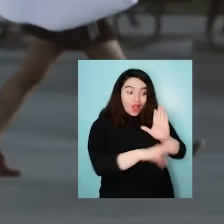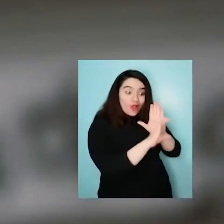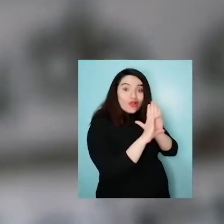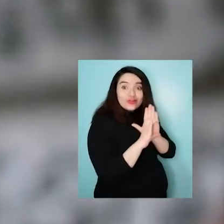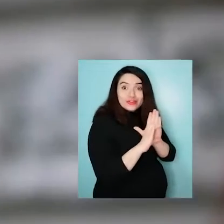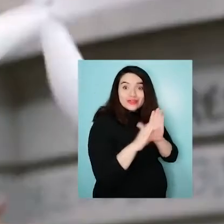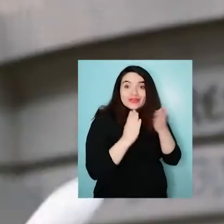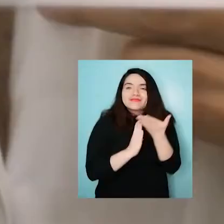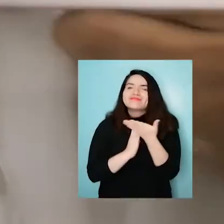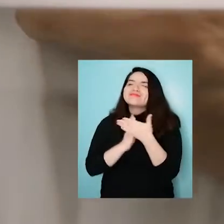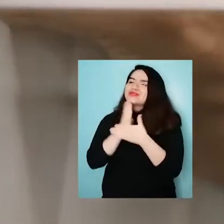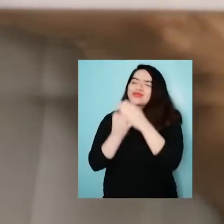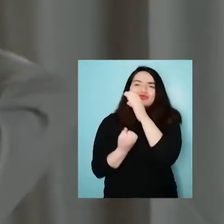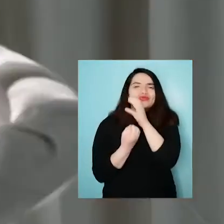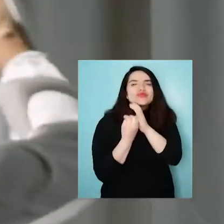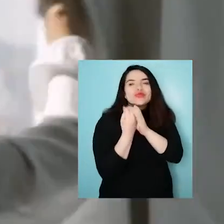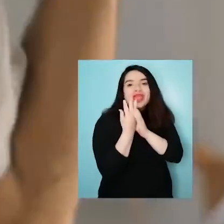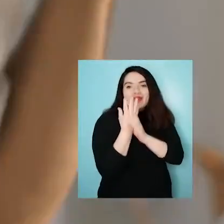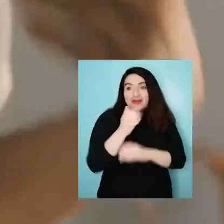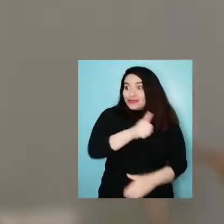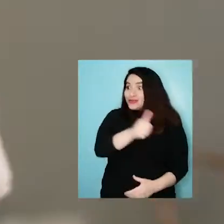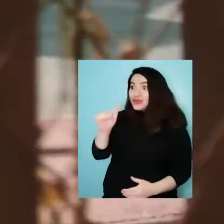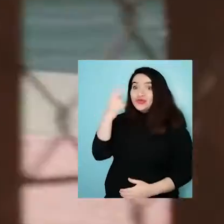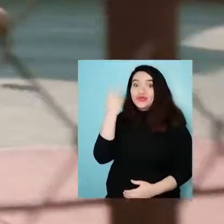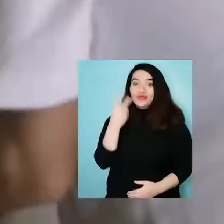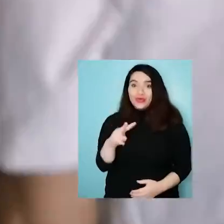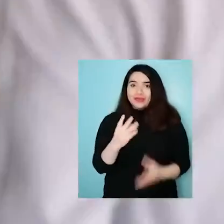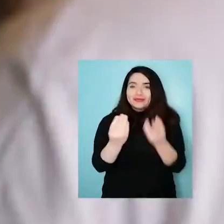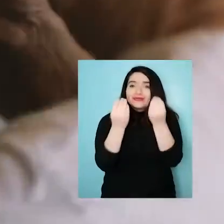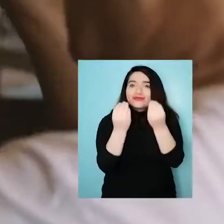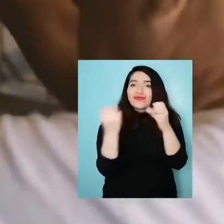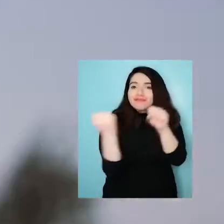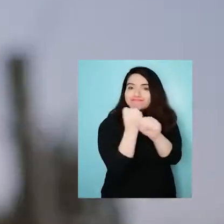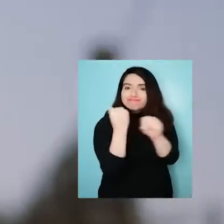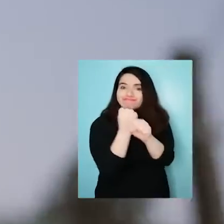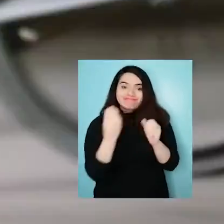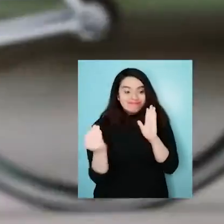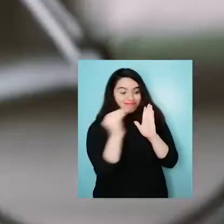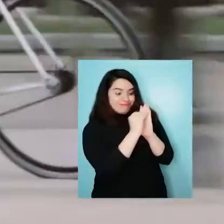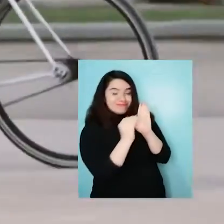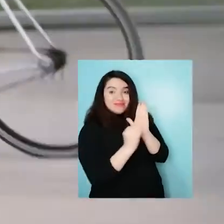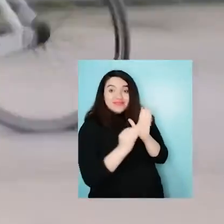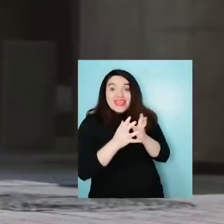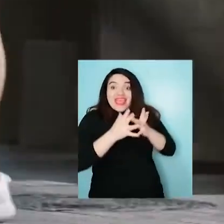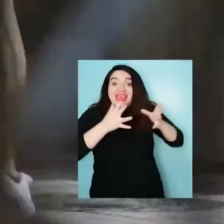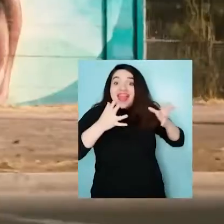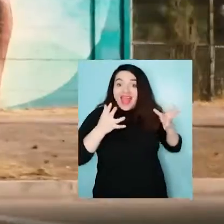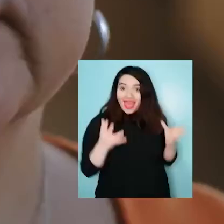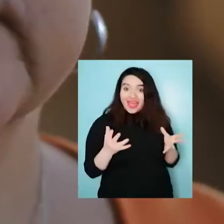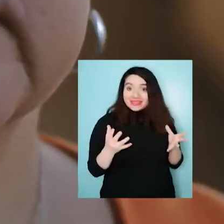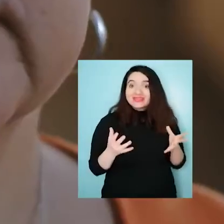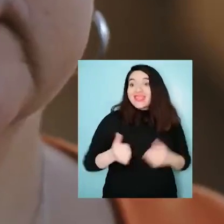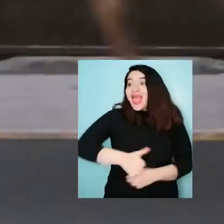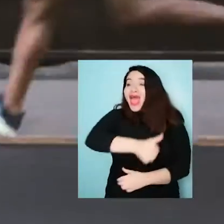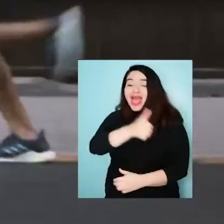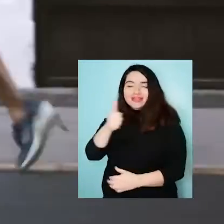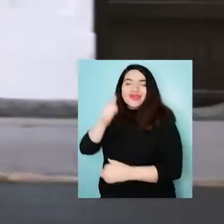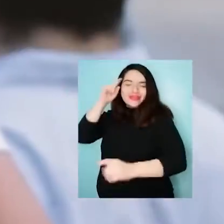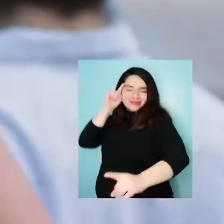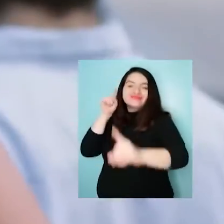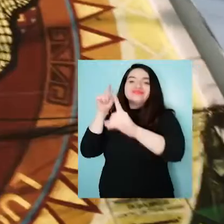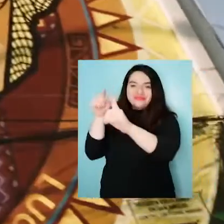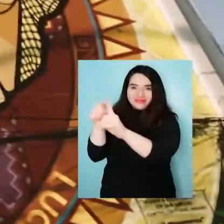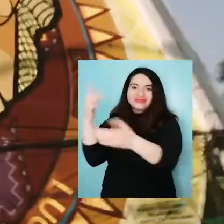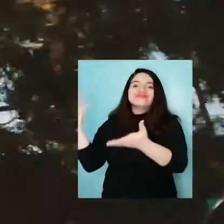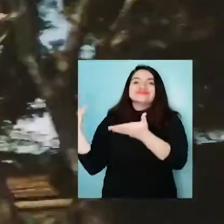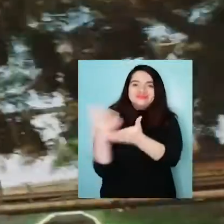Blanco sea el color que va a dar a luz. Algo nuevo, algo nuestro, algo lleno de virtud. Una obra colectiva de tal magnitud que es